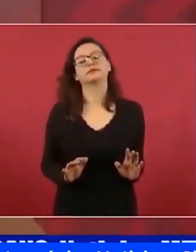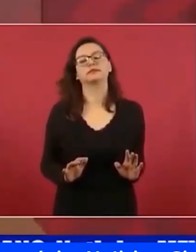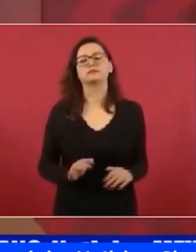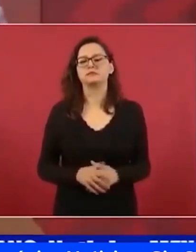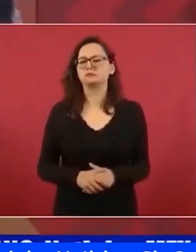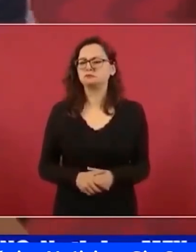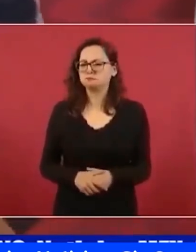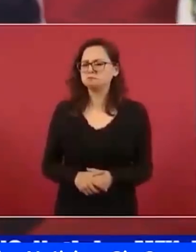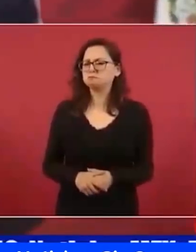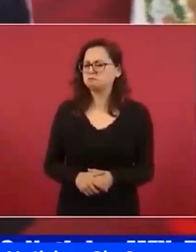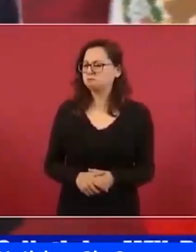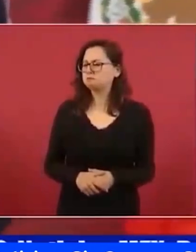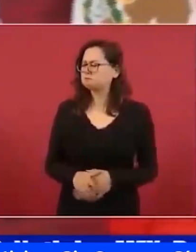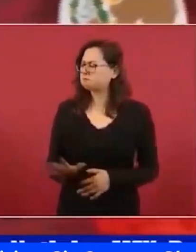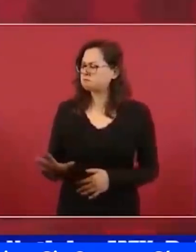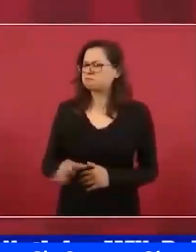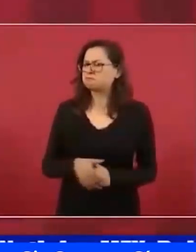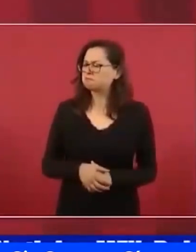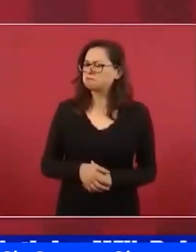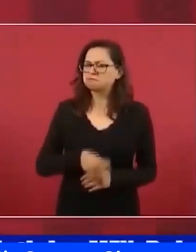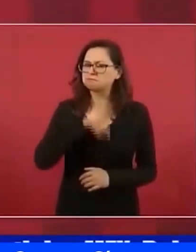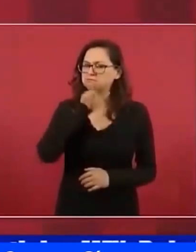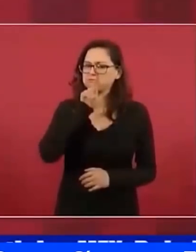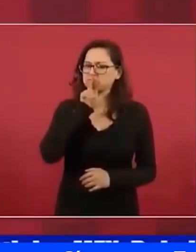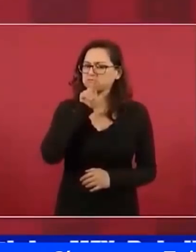Y me dijo, usted no se preocupe,